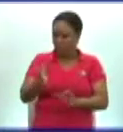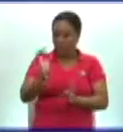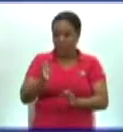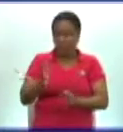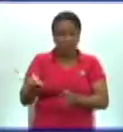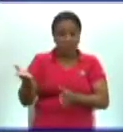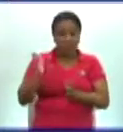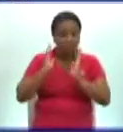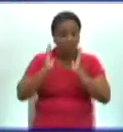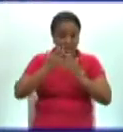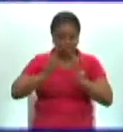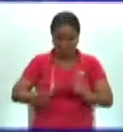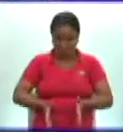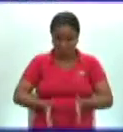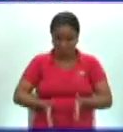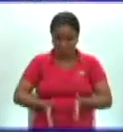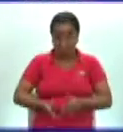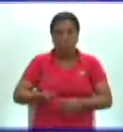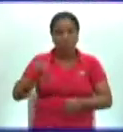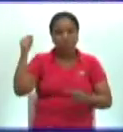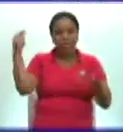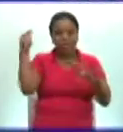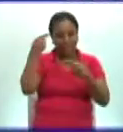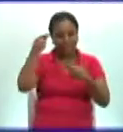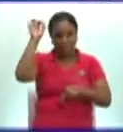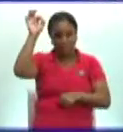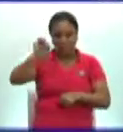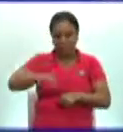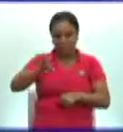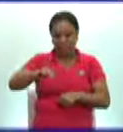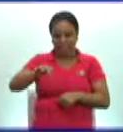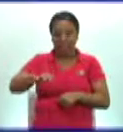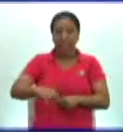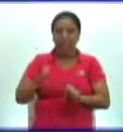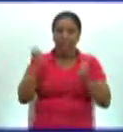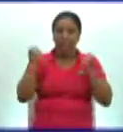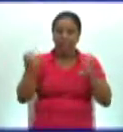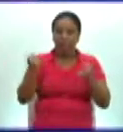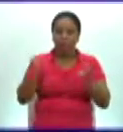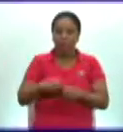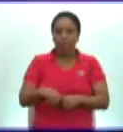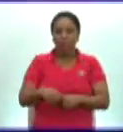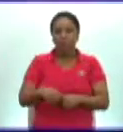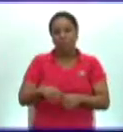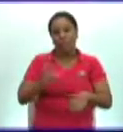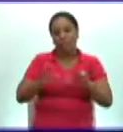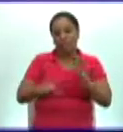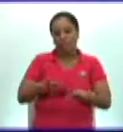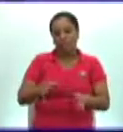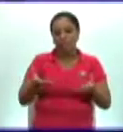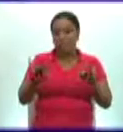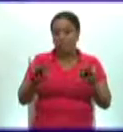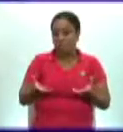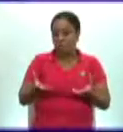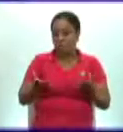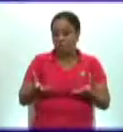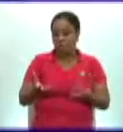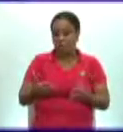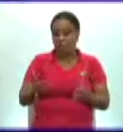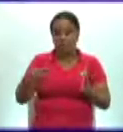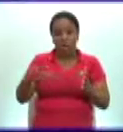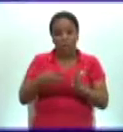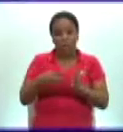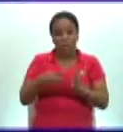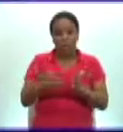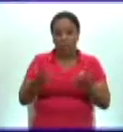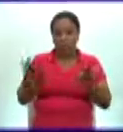dirección y sentido de esta fuerza y en una magnitud proporcional a su masa y a la fuerza aplicada. Al duplicar la masa del palo, se